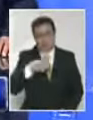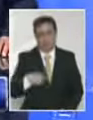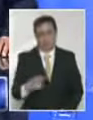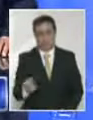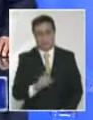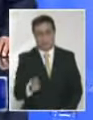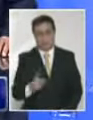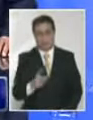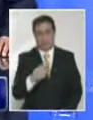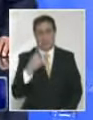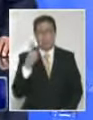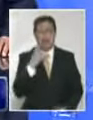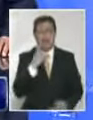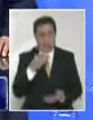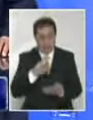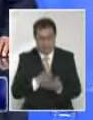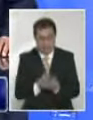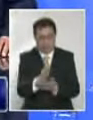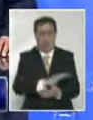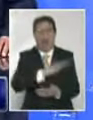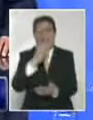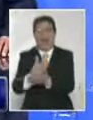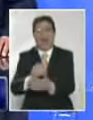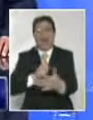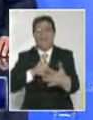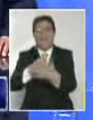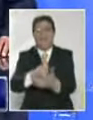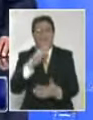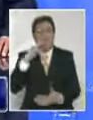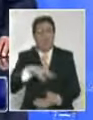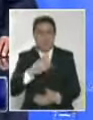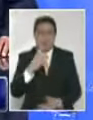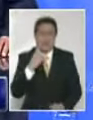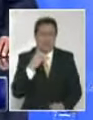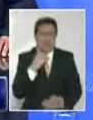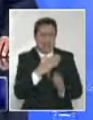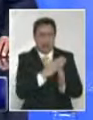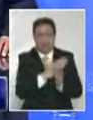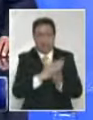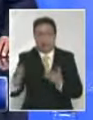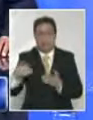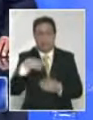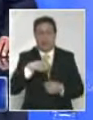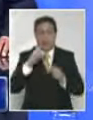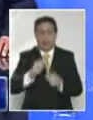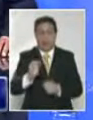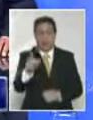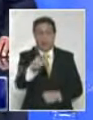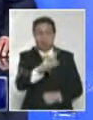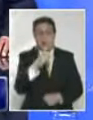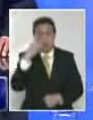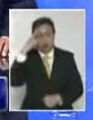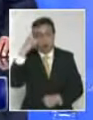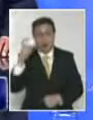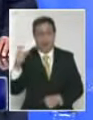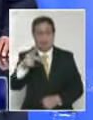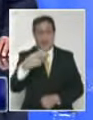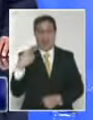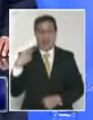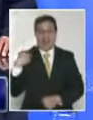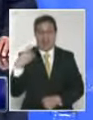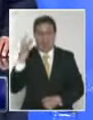de principio a fin en esa entrevista. Ahora uno no puede no creer, como el jefe de inteligencia en el